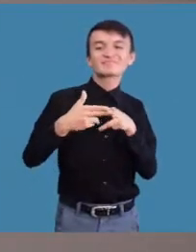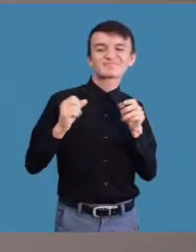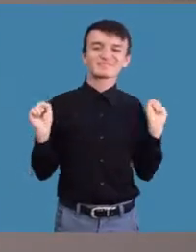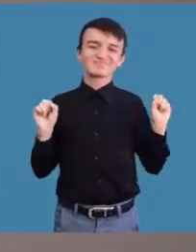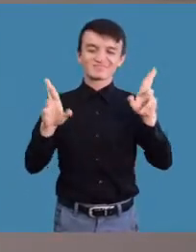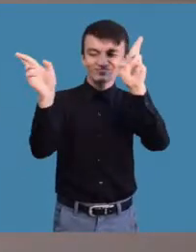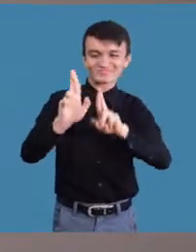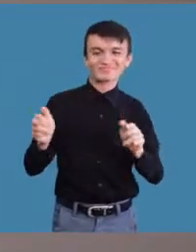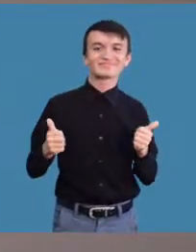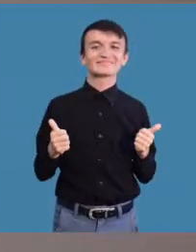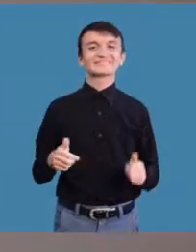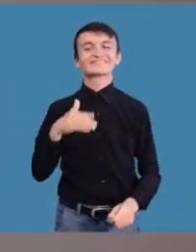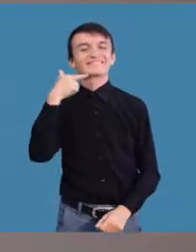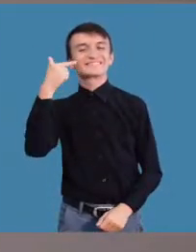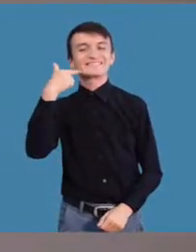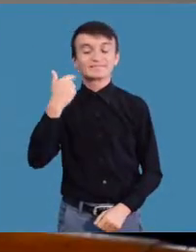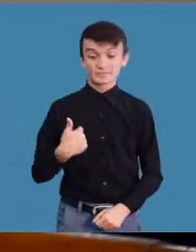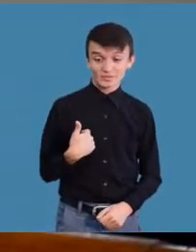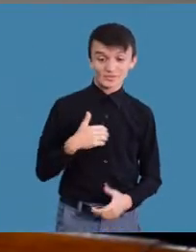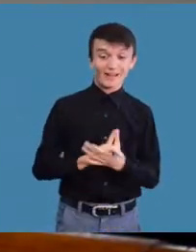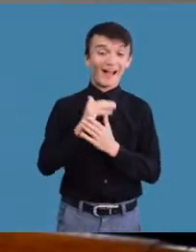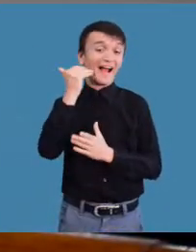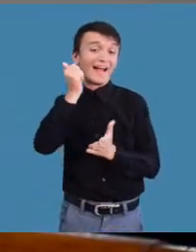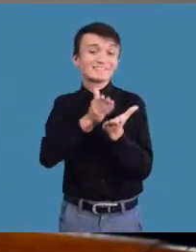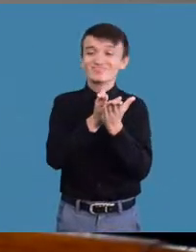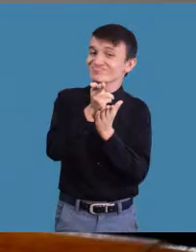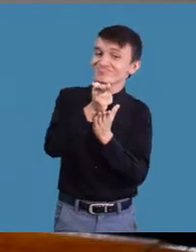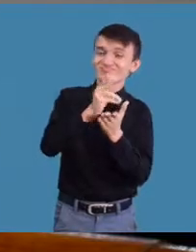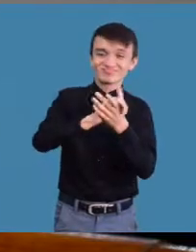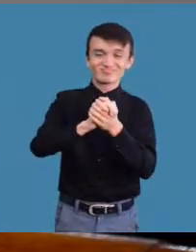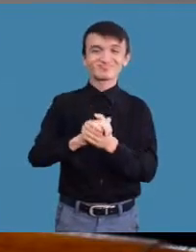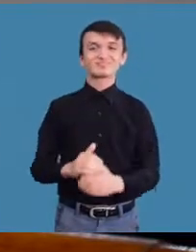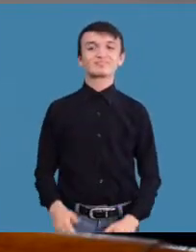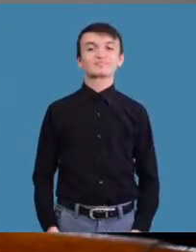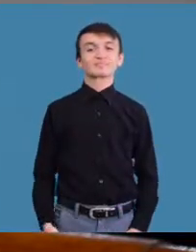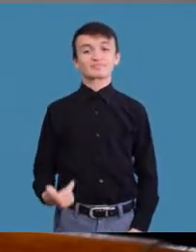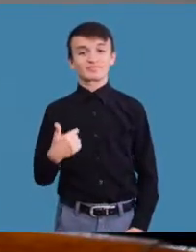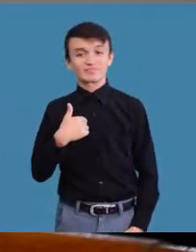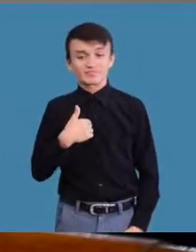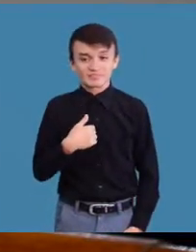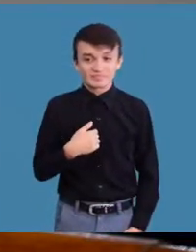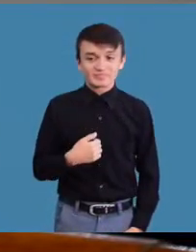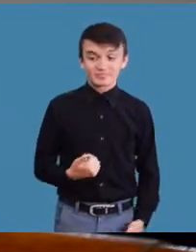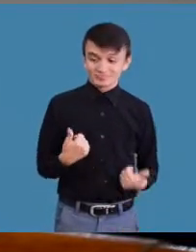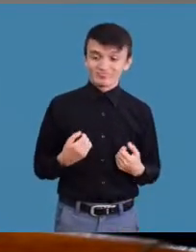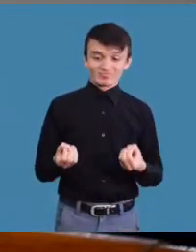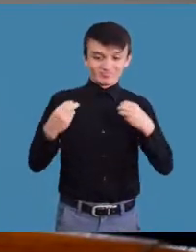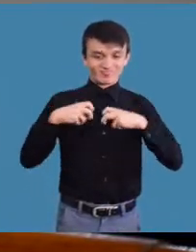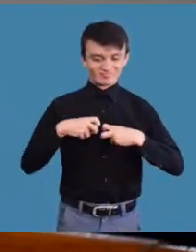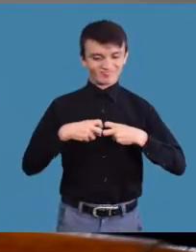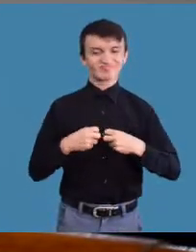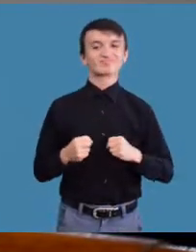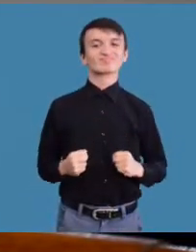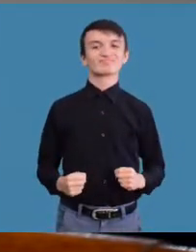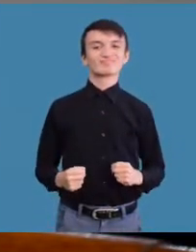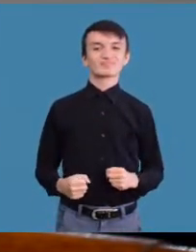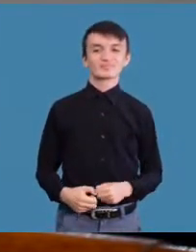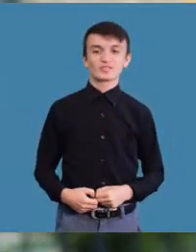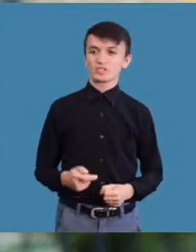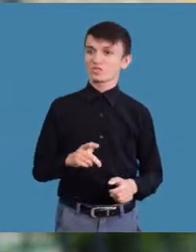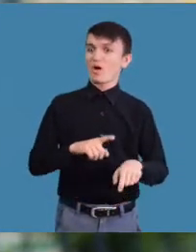el próximo sorteo. Yo soy una cliente fiel de LED y por eso tengo toda la